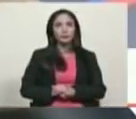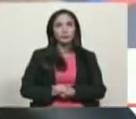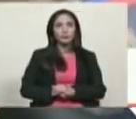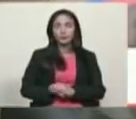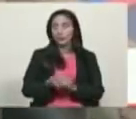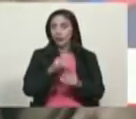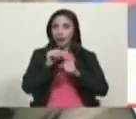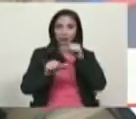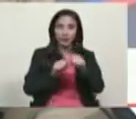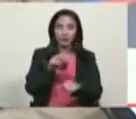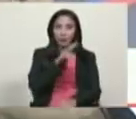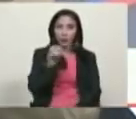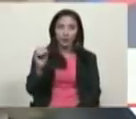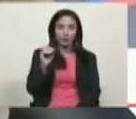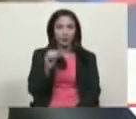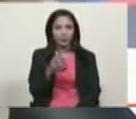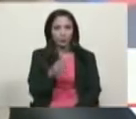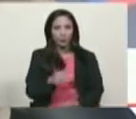durante el siglo XX.